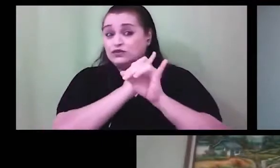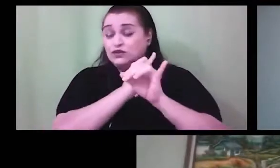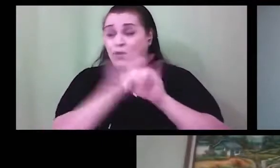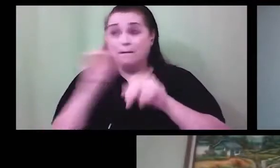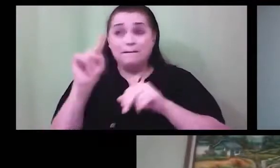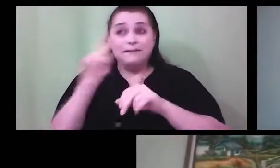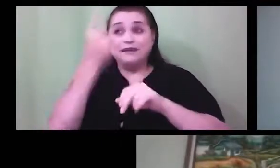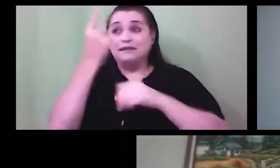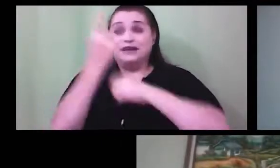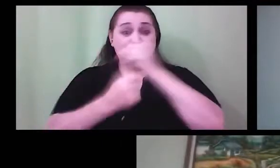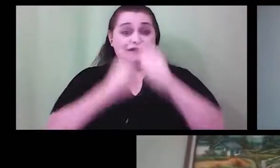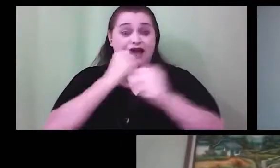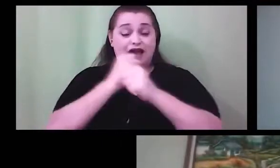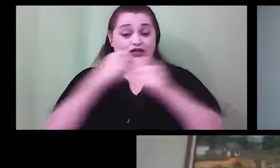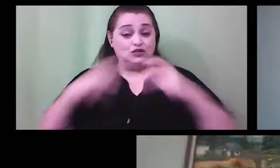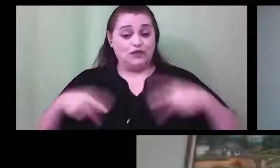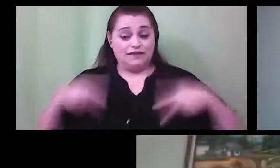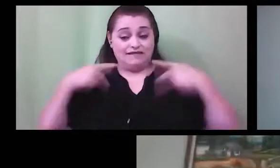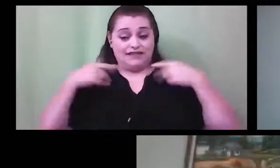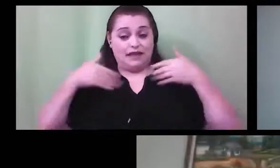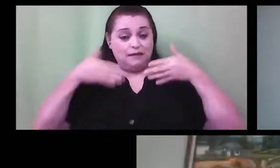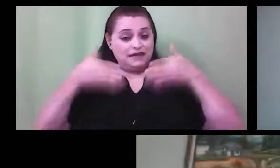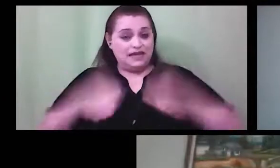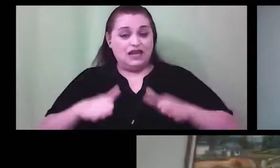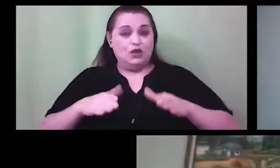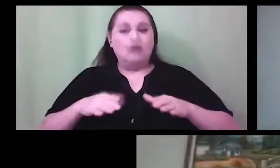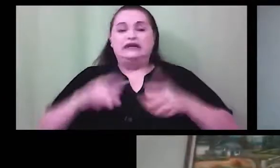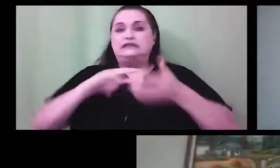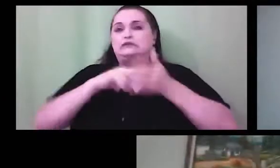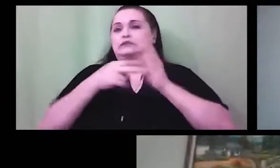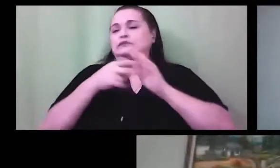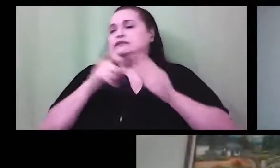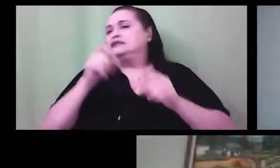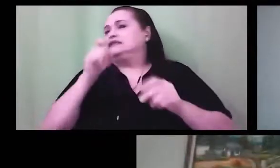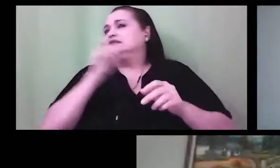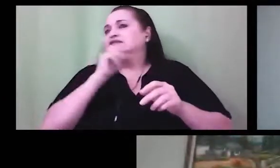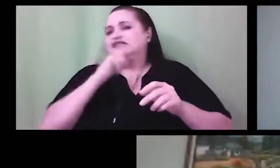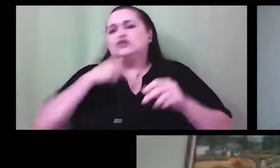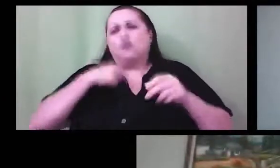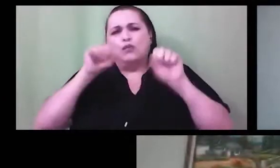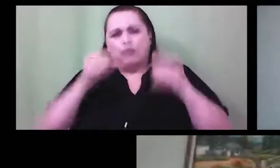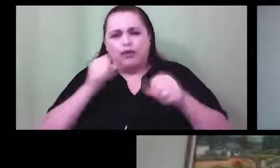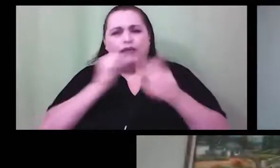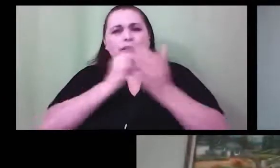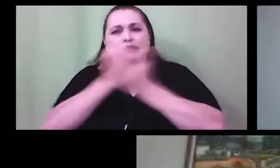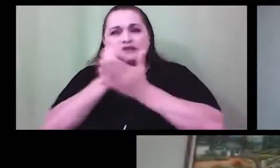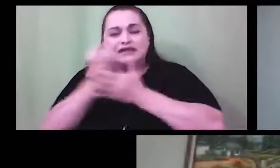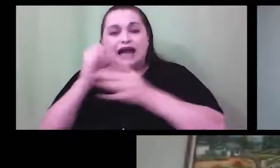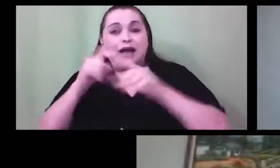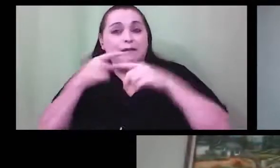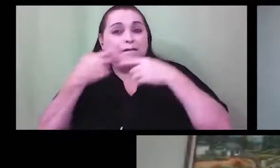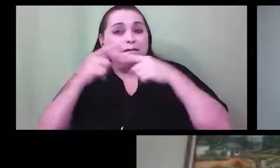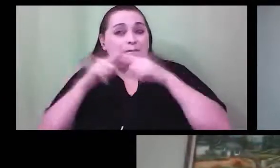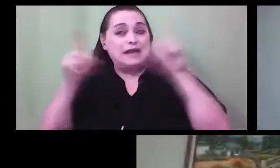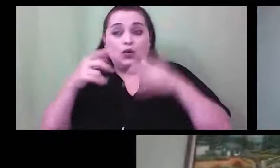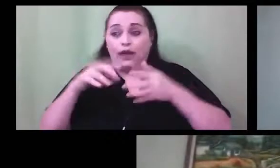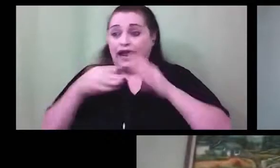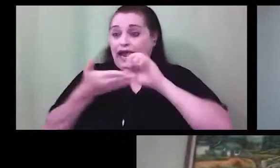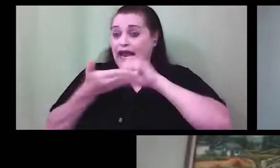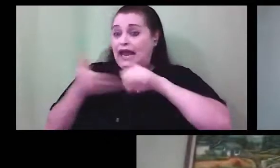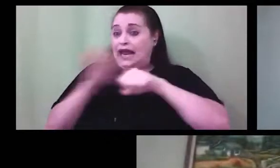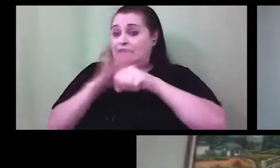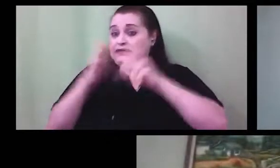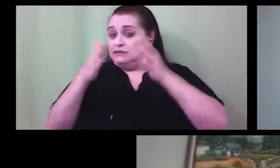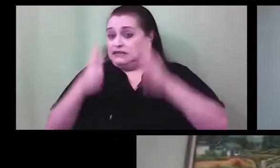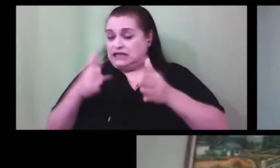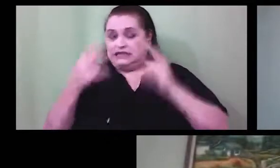primeros años de vida de mi hijo hubiera sido muy difícil, porque uno puede investigar, pero ya un especialista que te lo vea